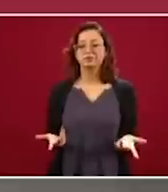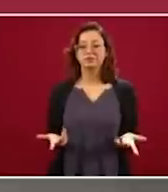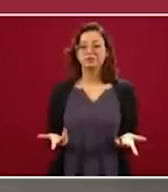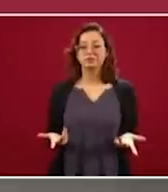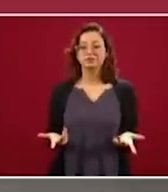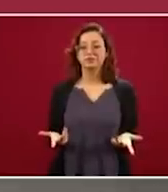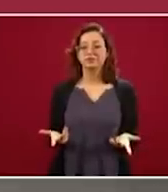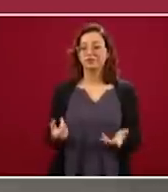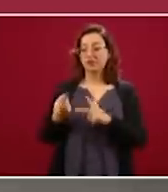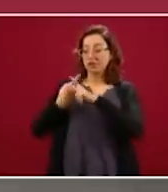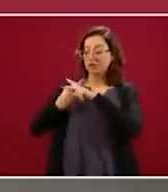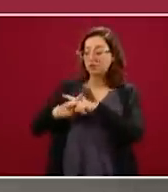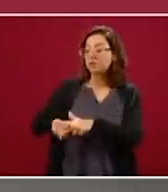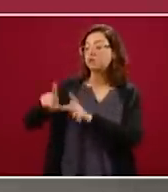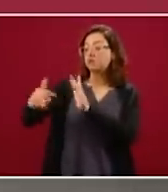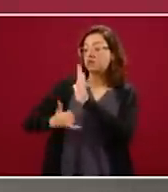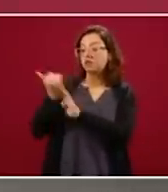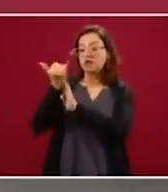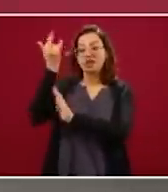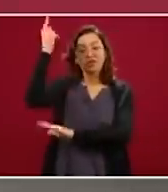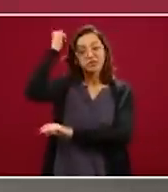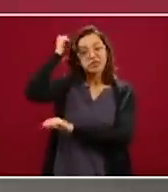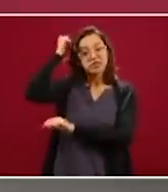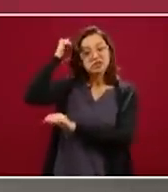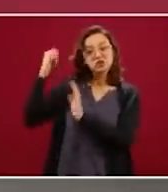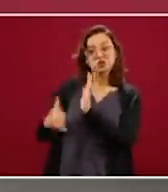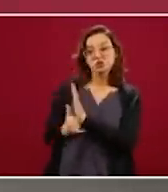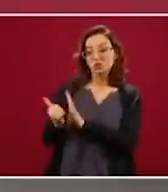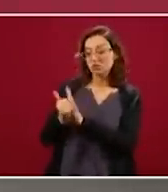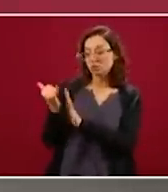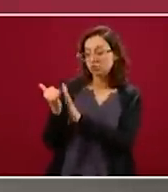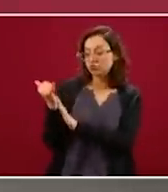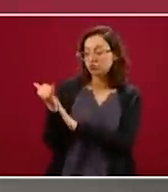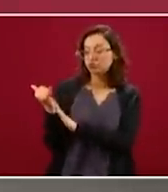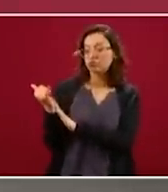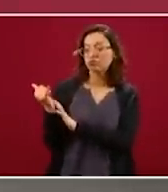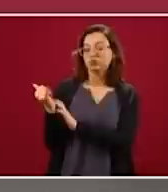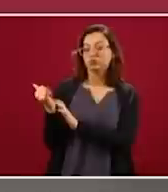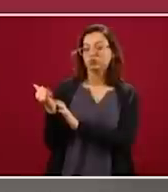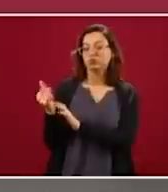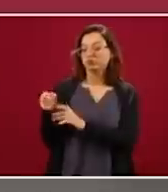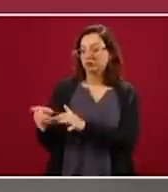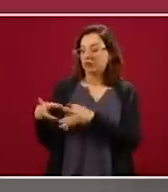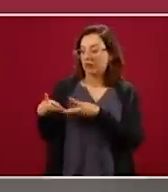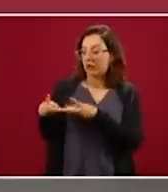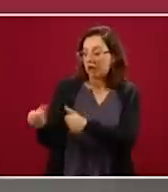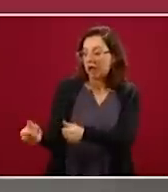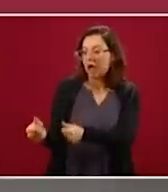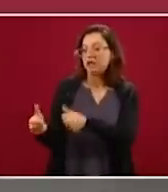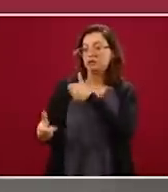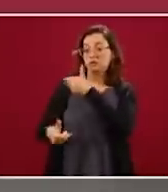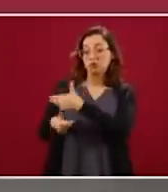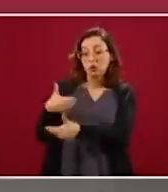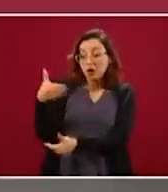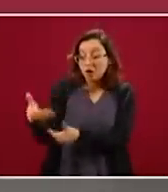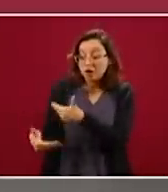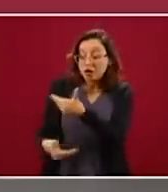el inicio de esa obra, ¿sí? En gastos,